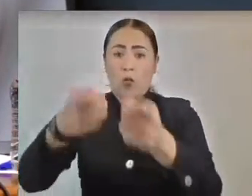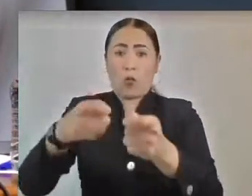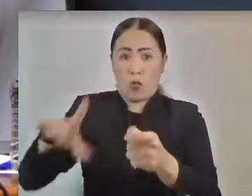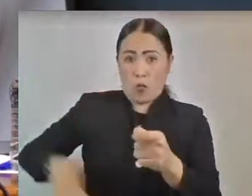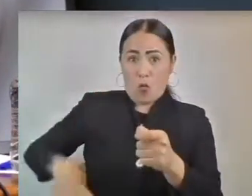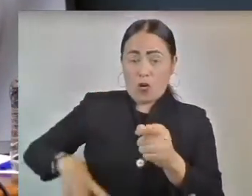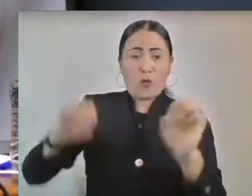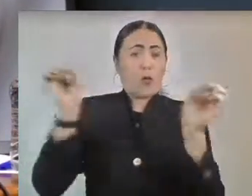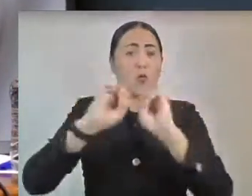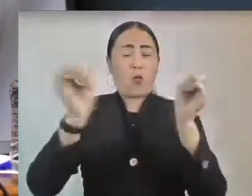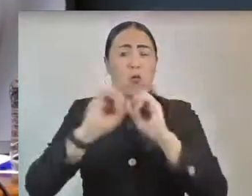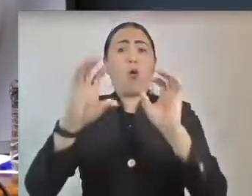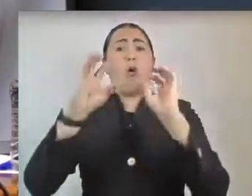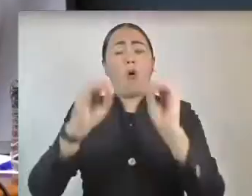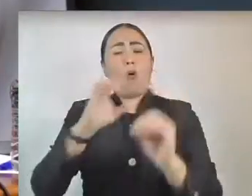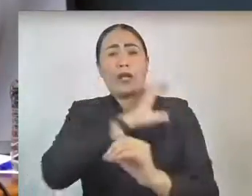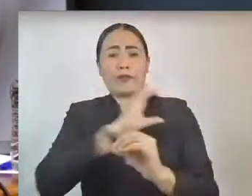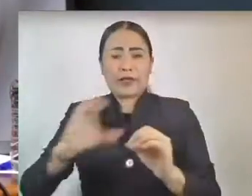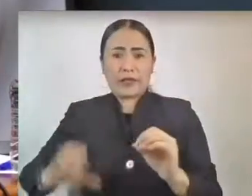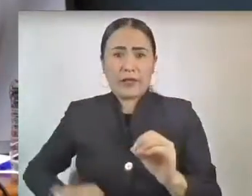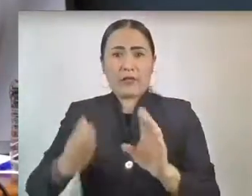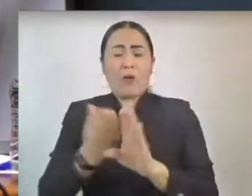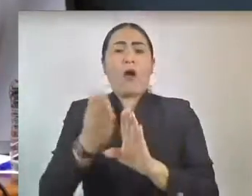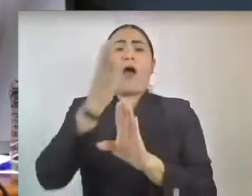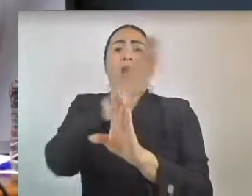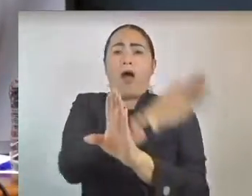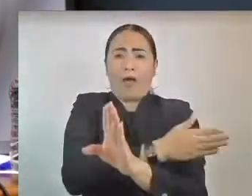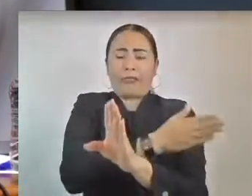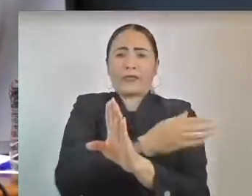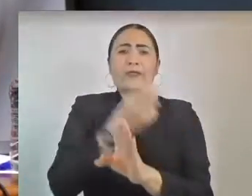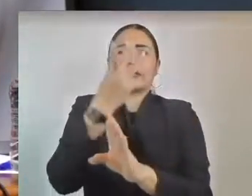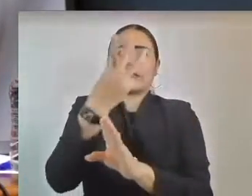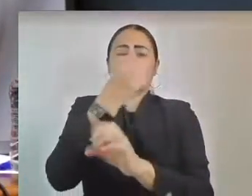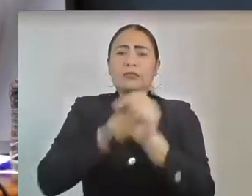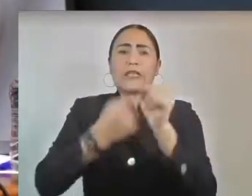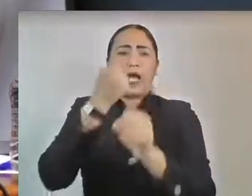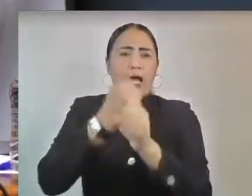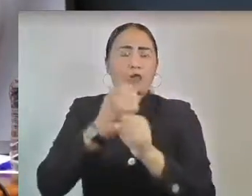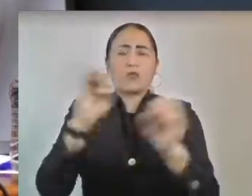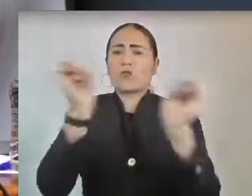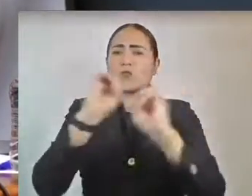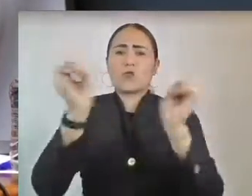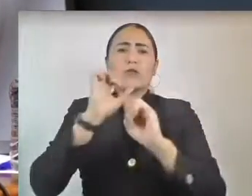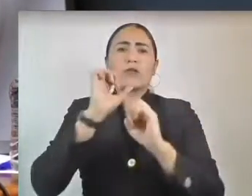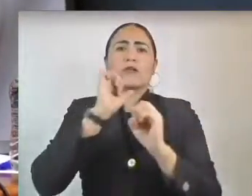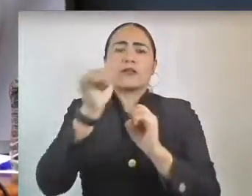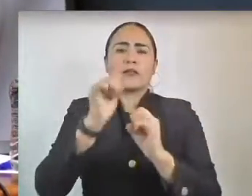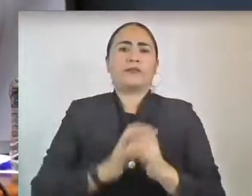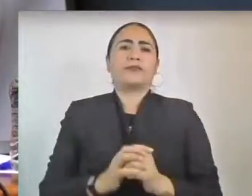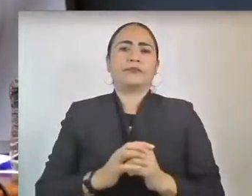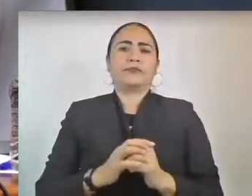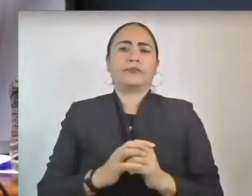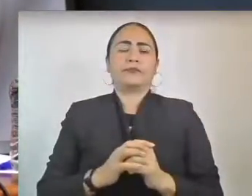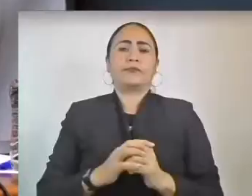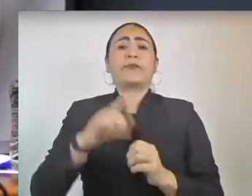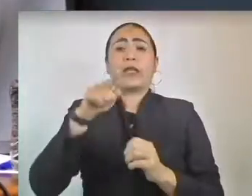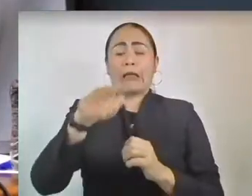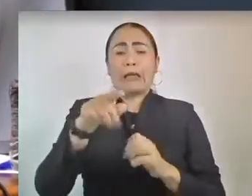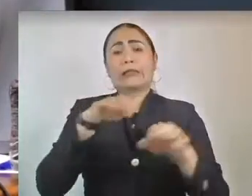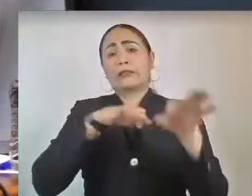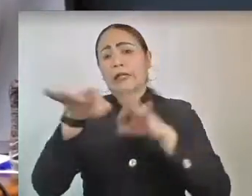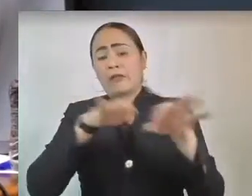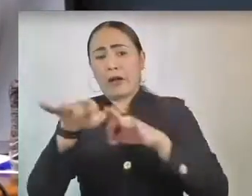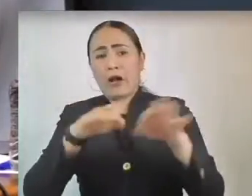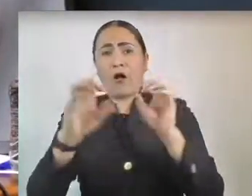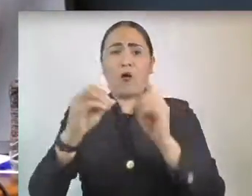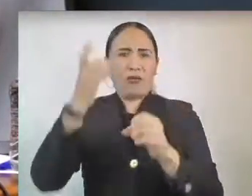candidato o precandidato en los 3 años anteriores a la designación, no desempeñar ni haber desempeñado cargo de